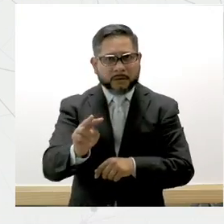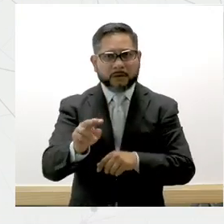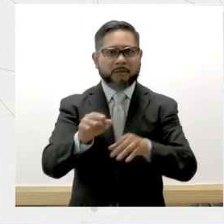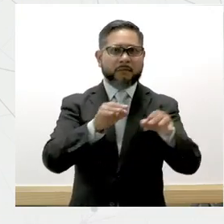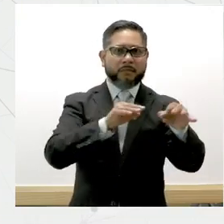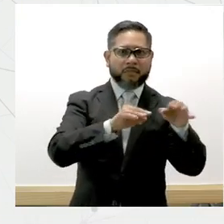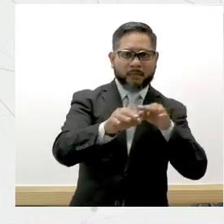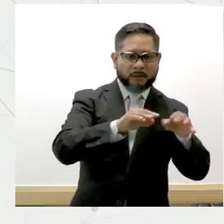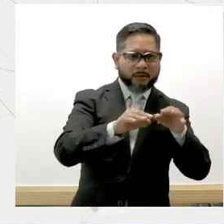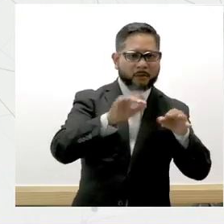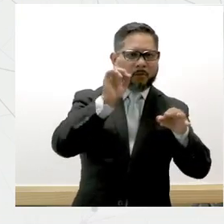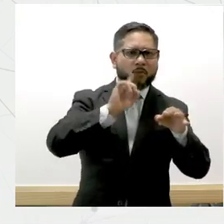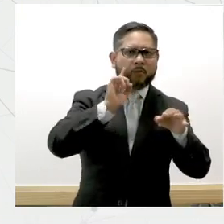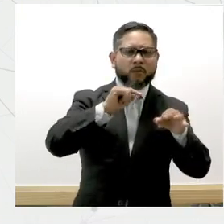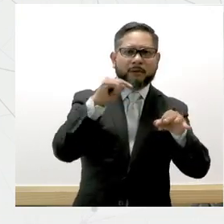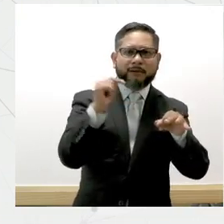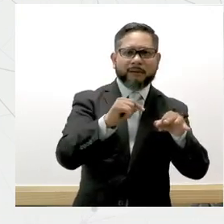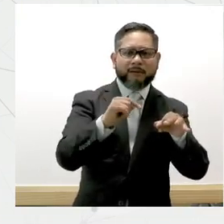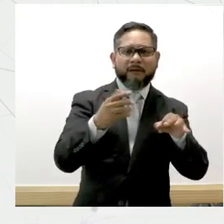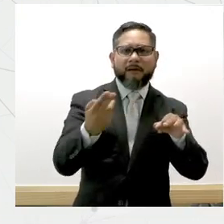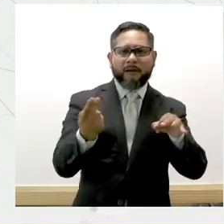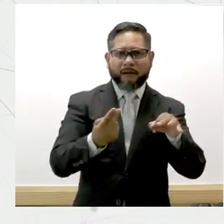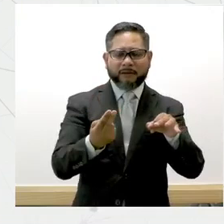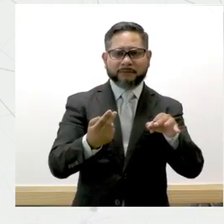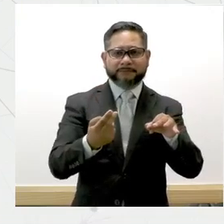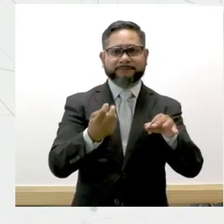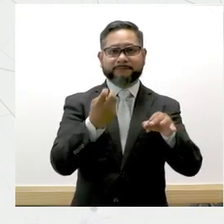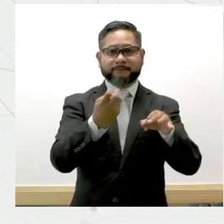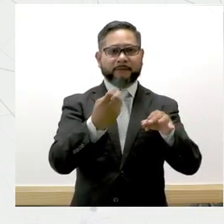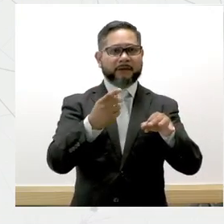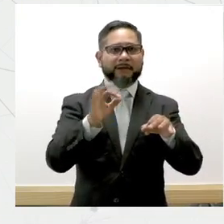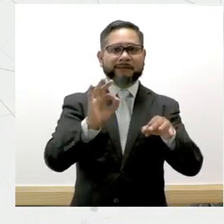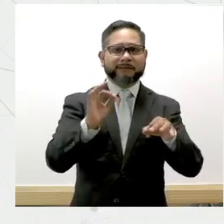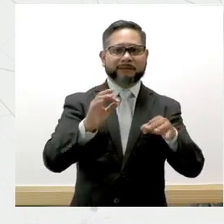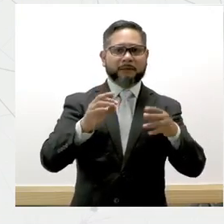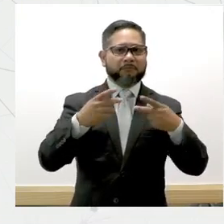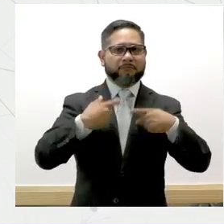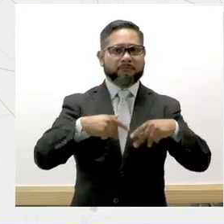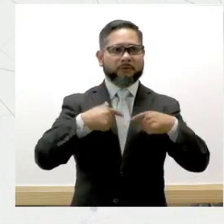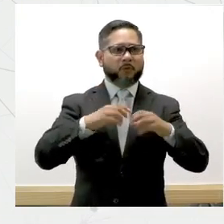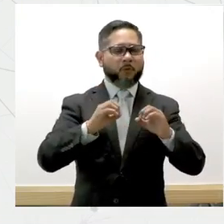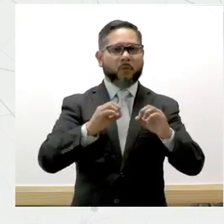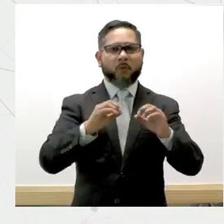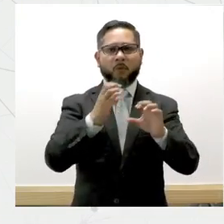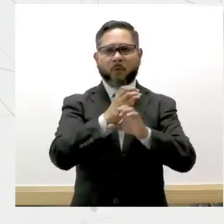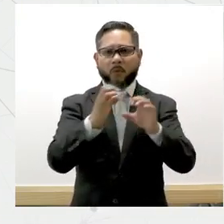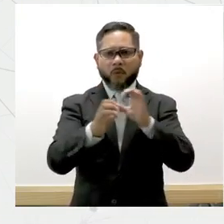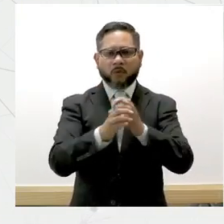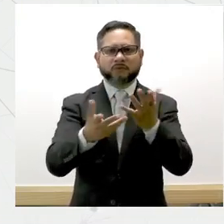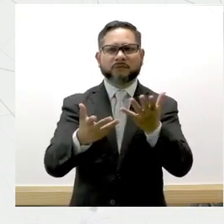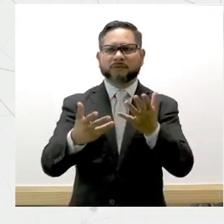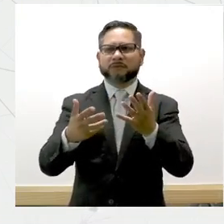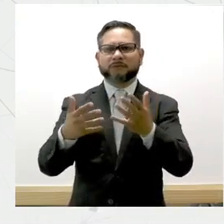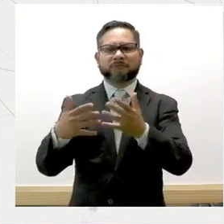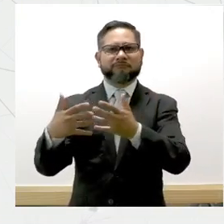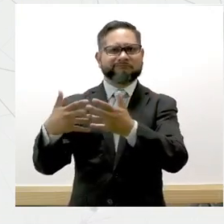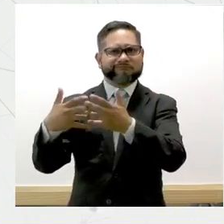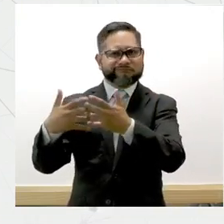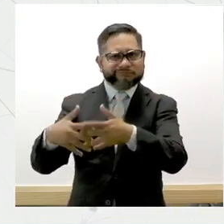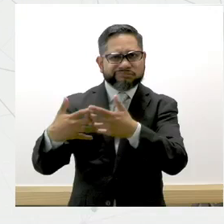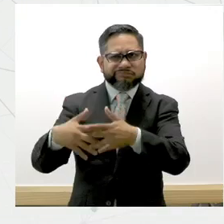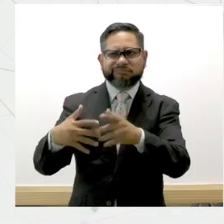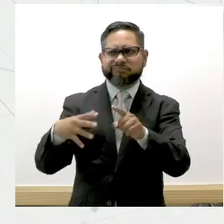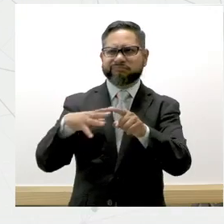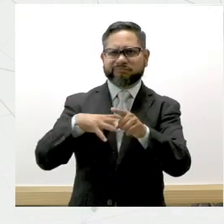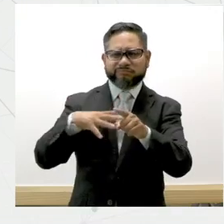femenino. ¿Por qué? Porque en muchos casos las tareas automatizables, que son mecánicas, pues han sido un nicho donde han